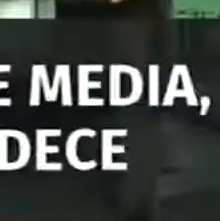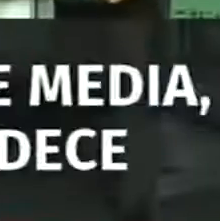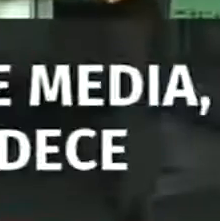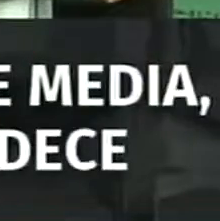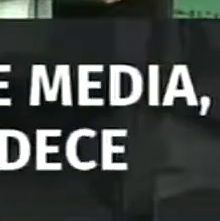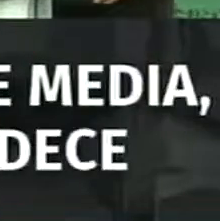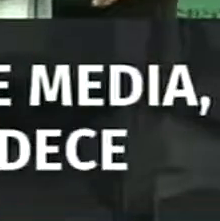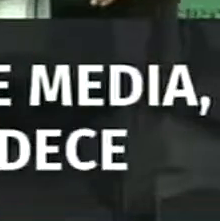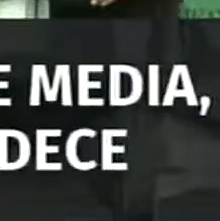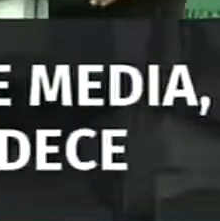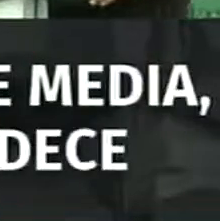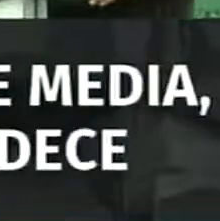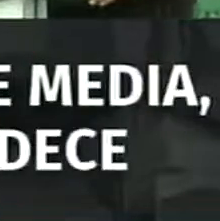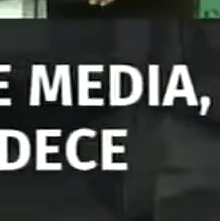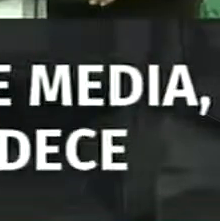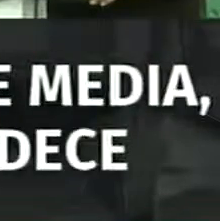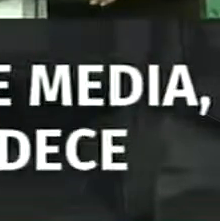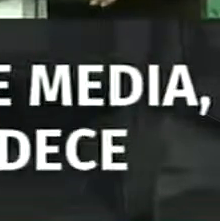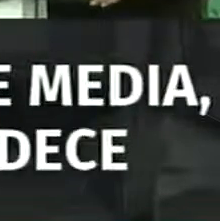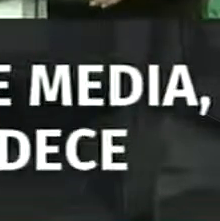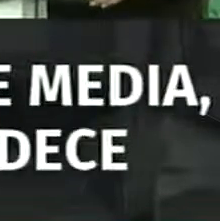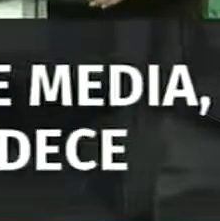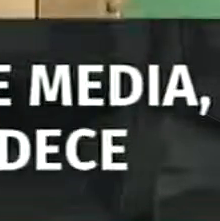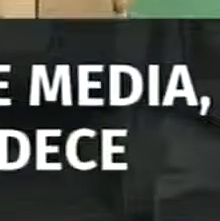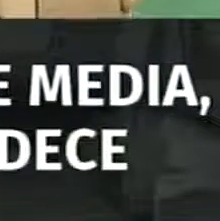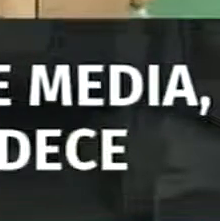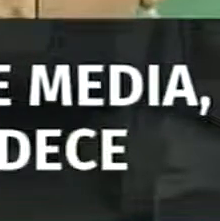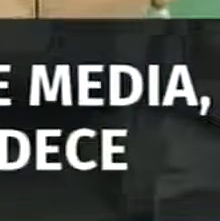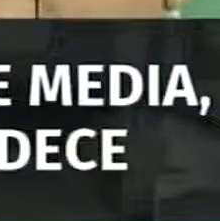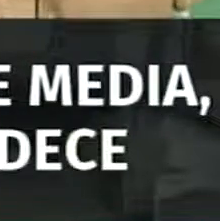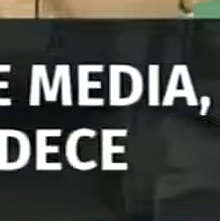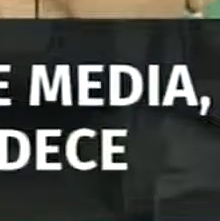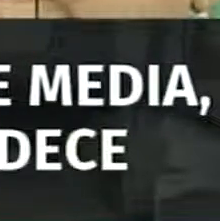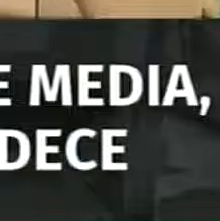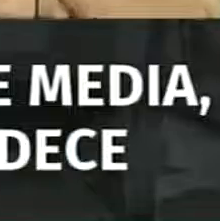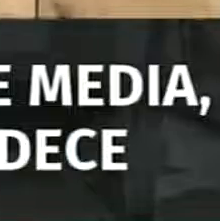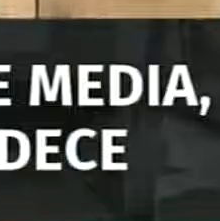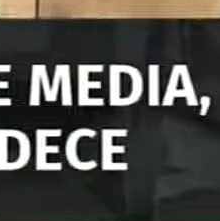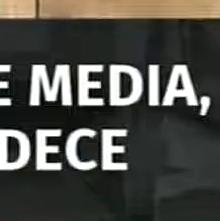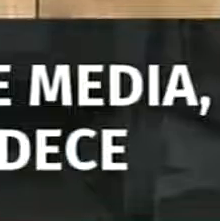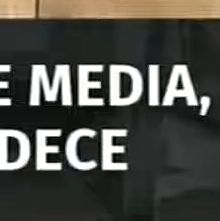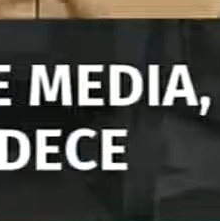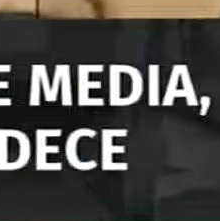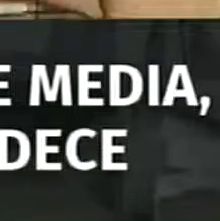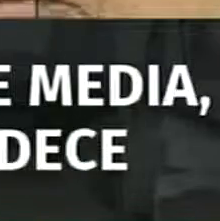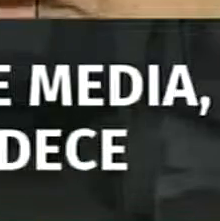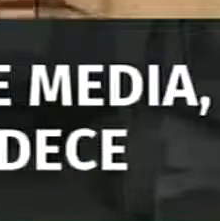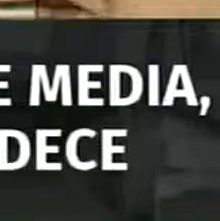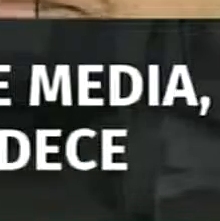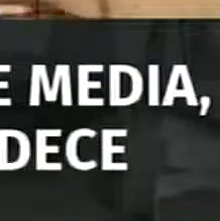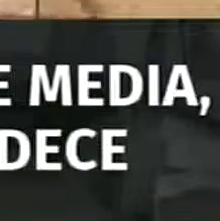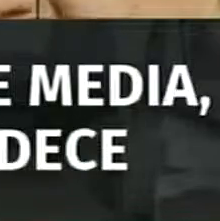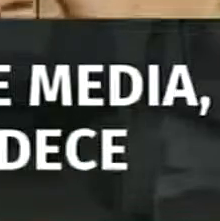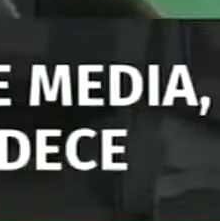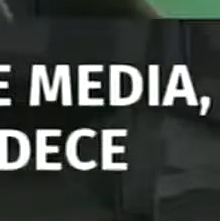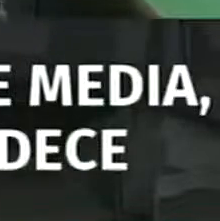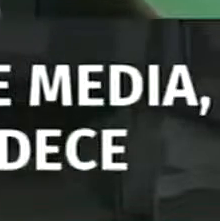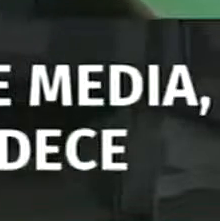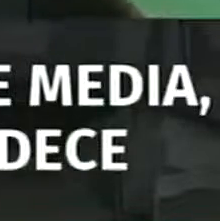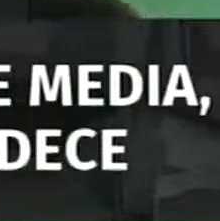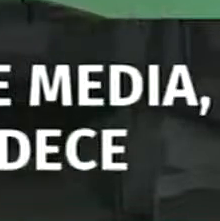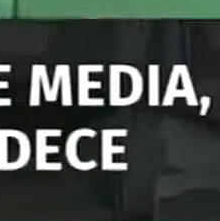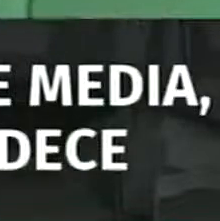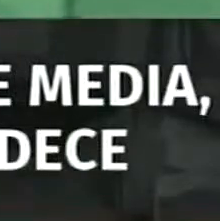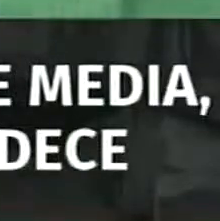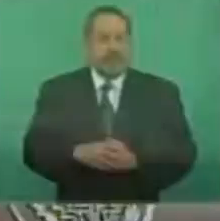Mientras esta mañana el presidente volvió a mostrar su descontento con la clase media al asegurar que ni siquiera dan las gracias por haber sido vacunados contra el